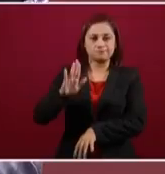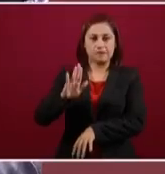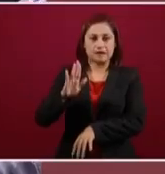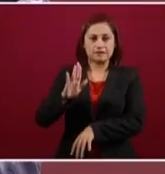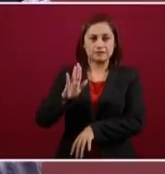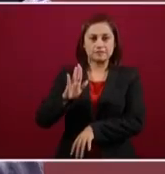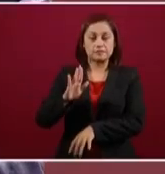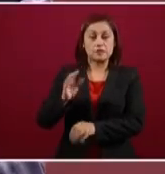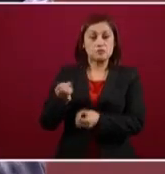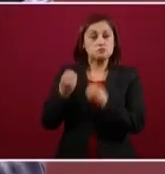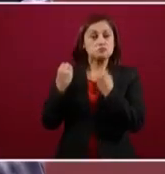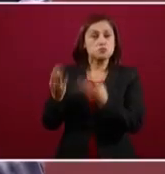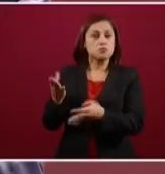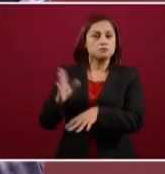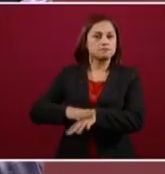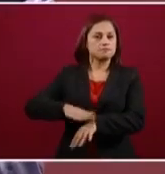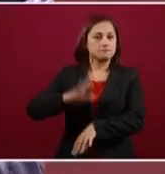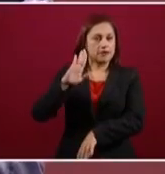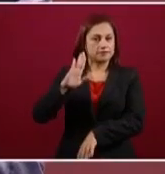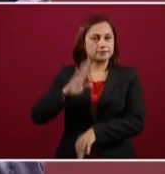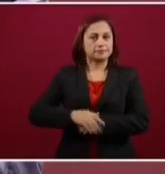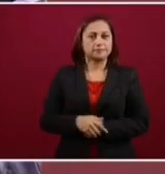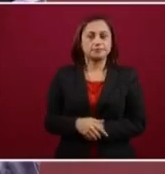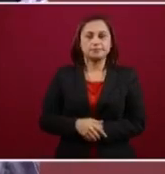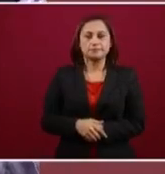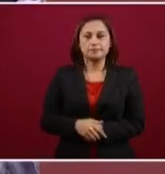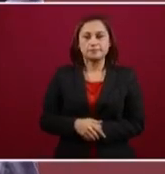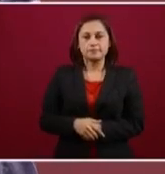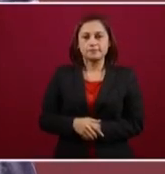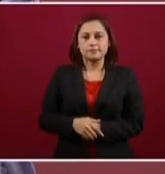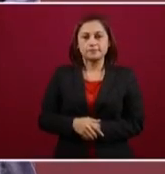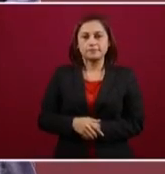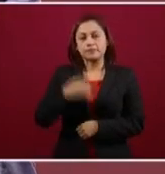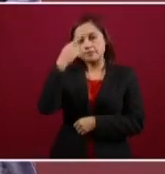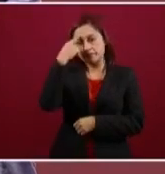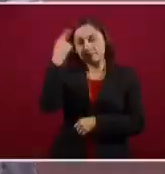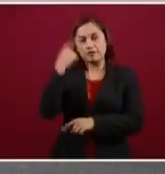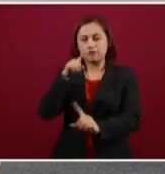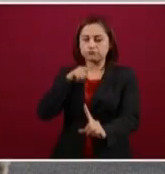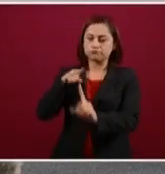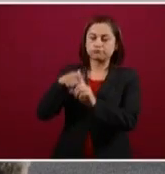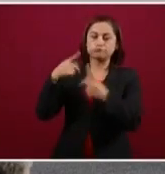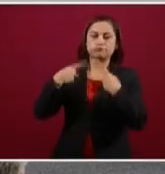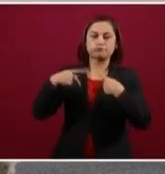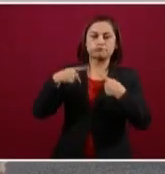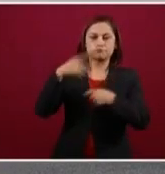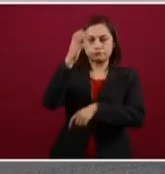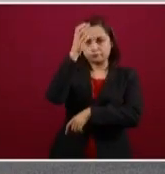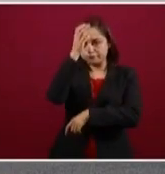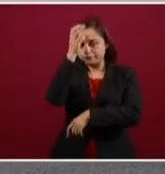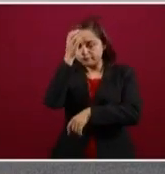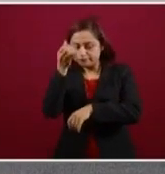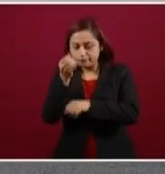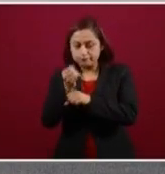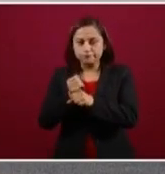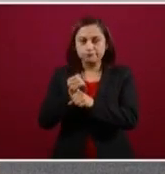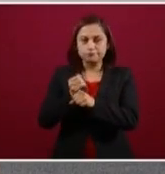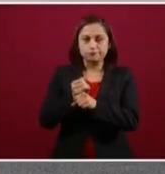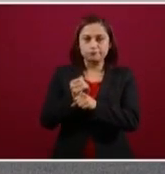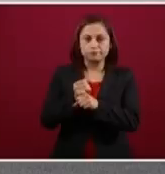Se entregaron más becas para científicos. Pero esos